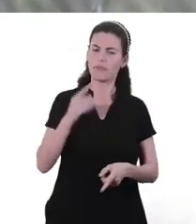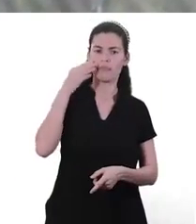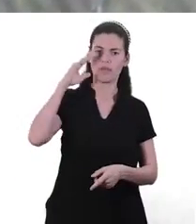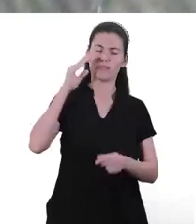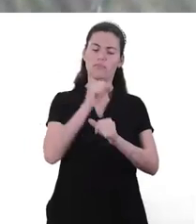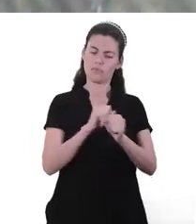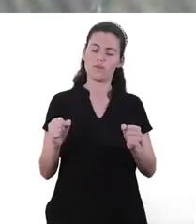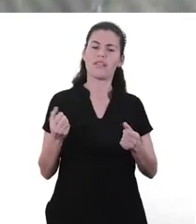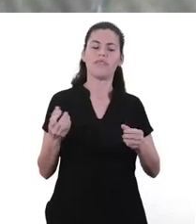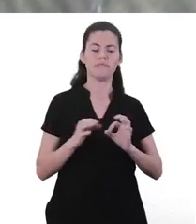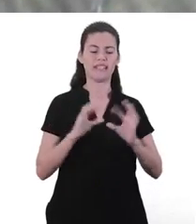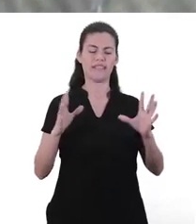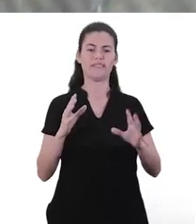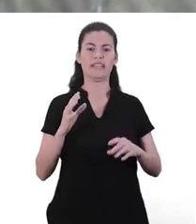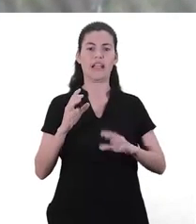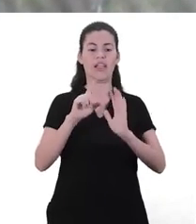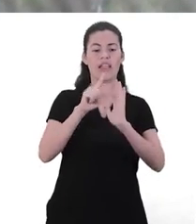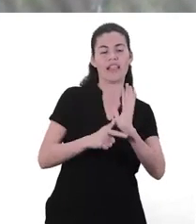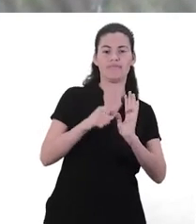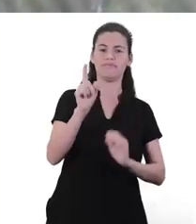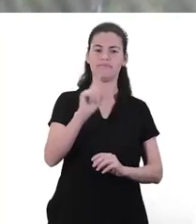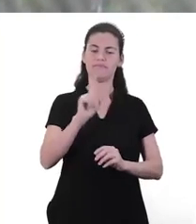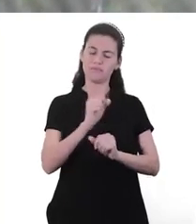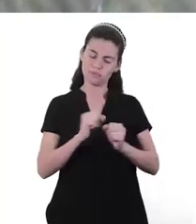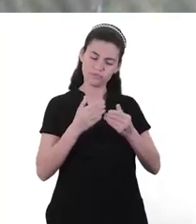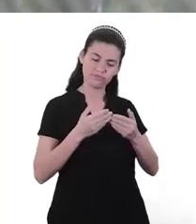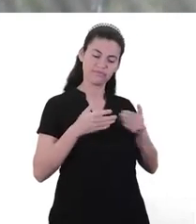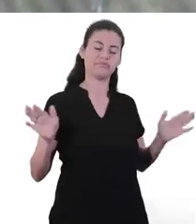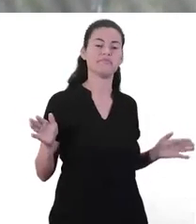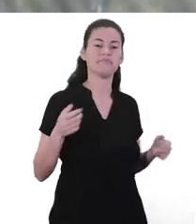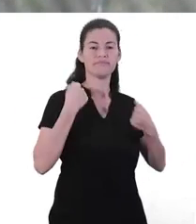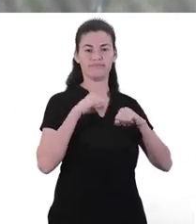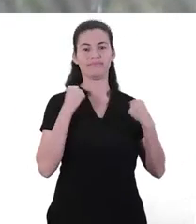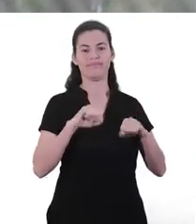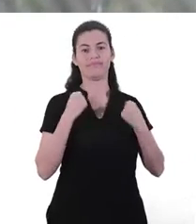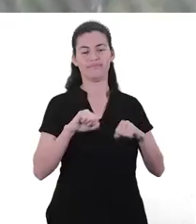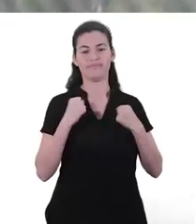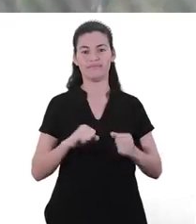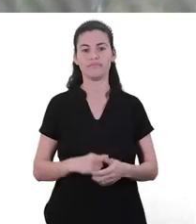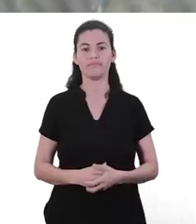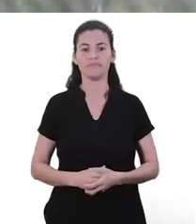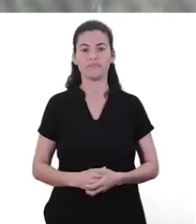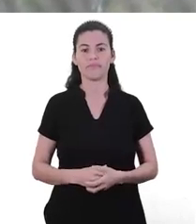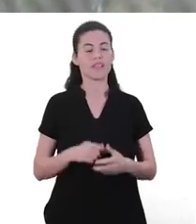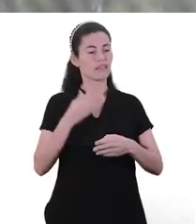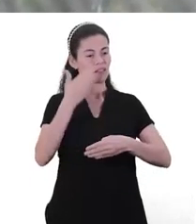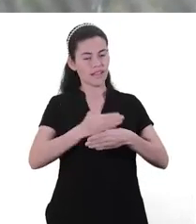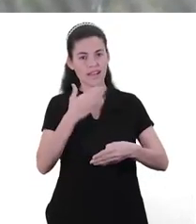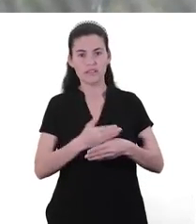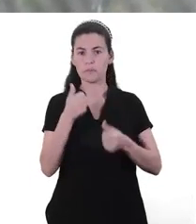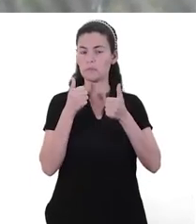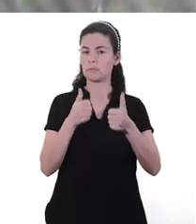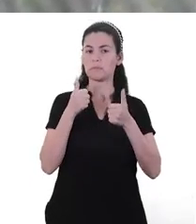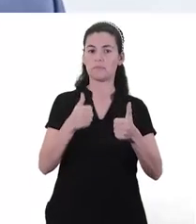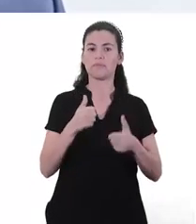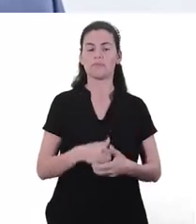jugarnos eso y saber que nunca es tarde. Es probar, es animarse y generalmente la gente después no sale. O sea, sigue haciendo teatro. Después no sale.